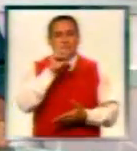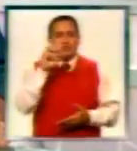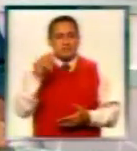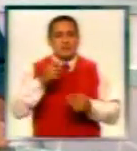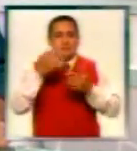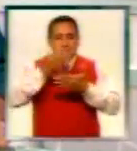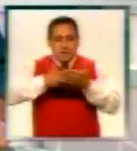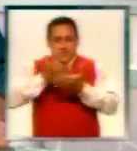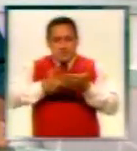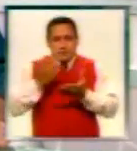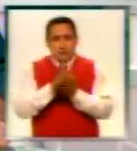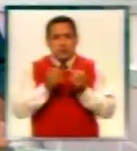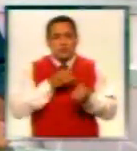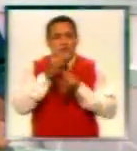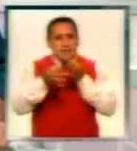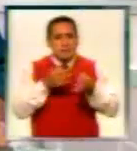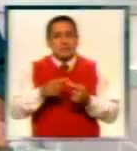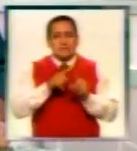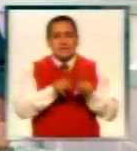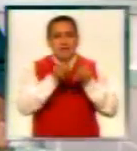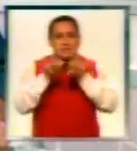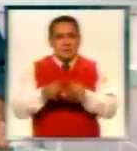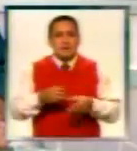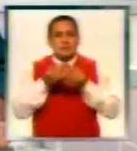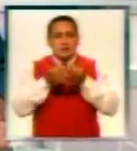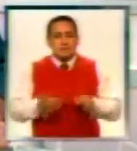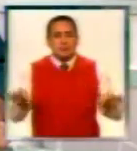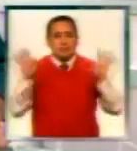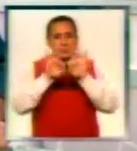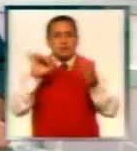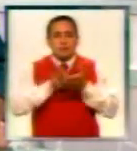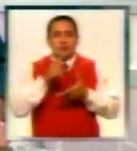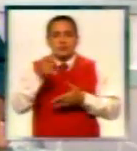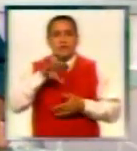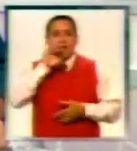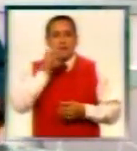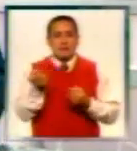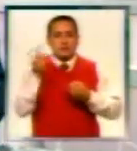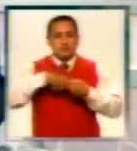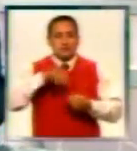páginas y para que ellos también opinen al respecto. Esto es importante dentro de lo que usted hablaba de la